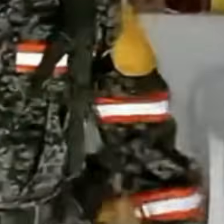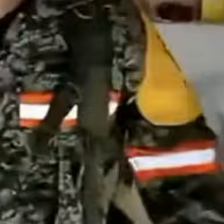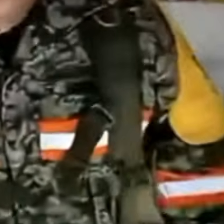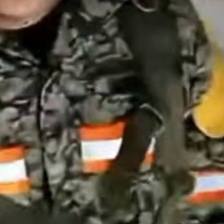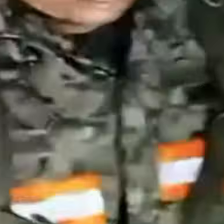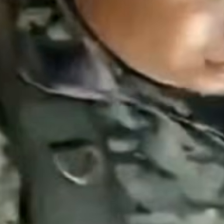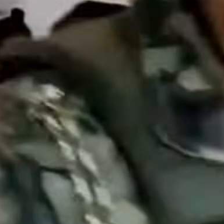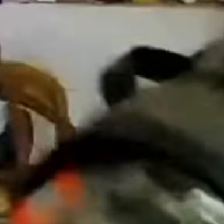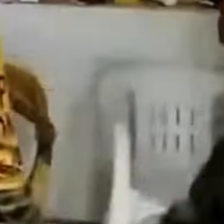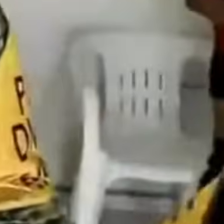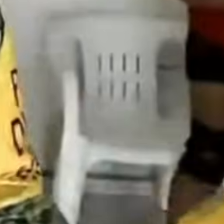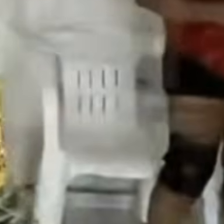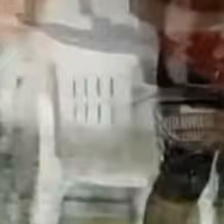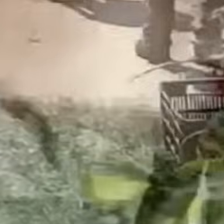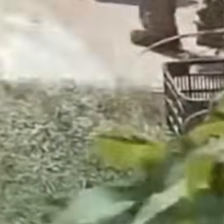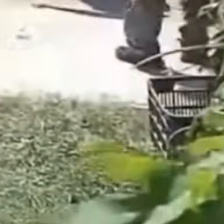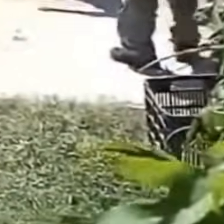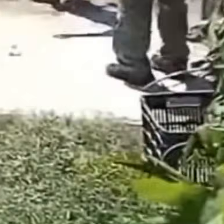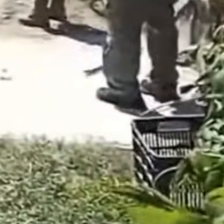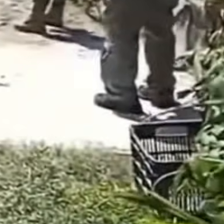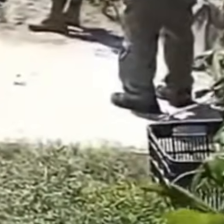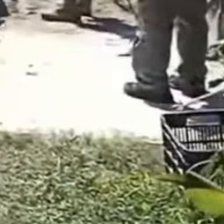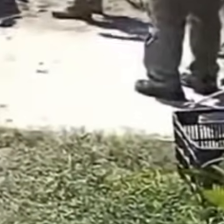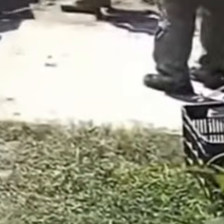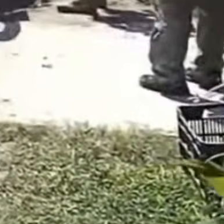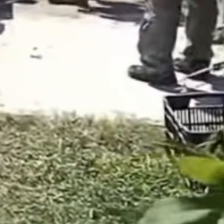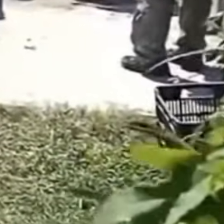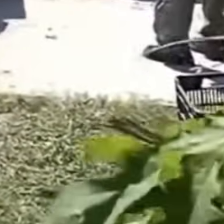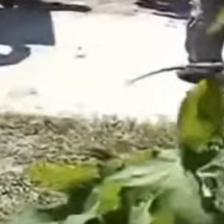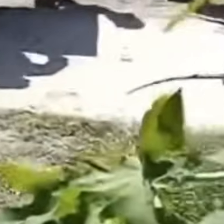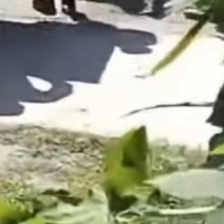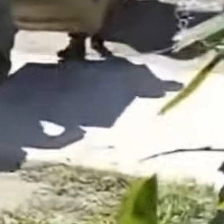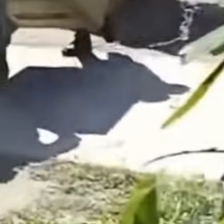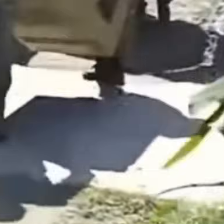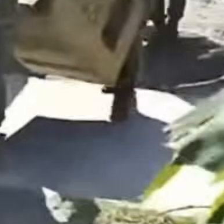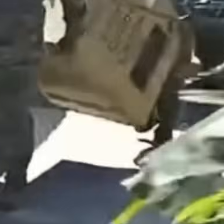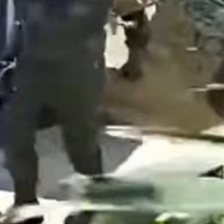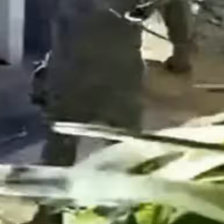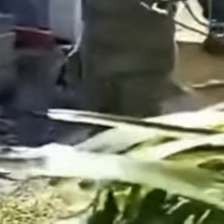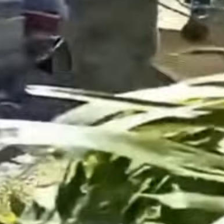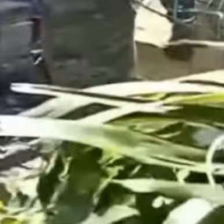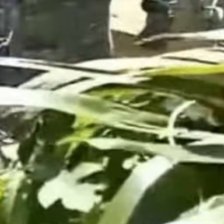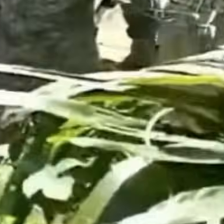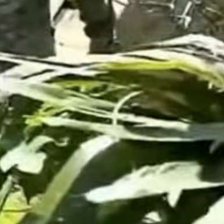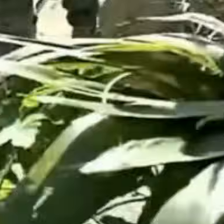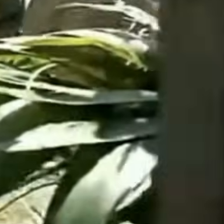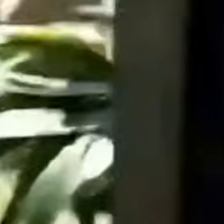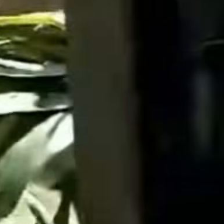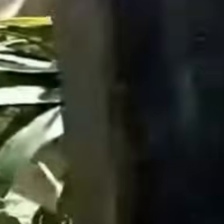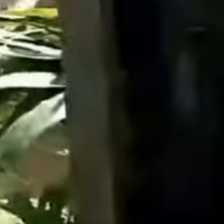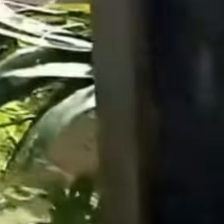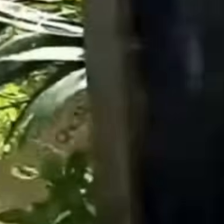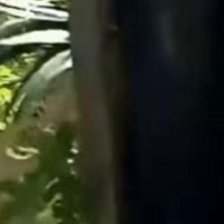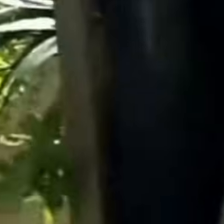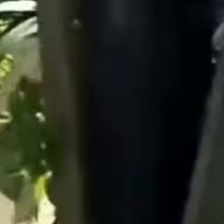especialistas en emitir comunicados. Y nosotros lo que queremos es resolver lo más pronto posible por las